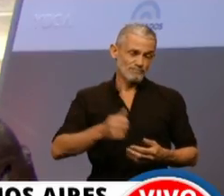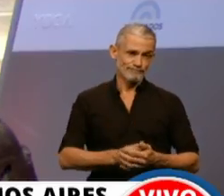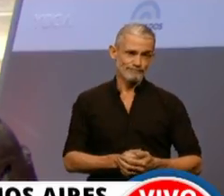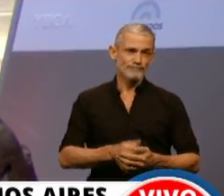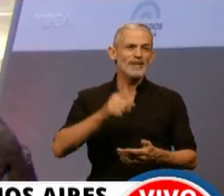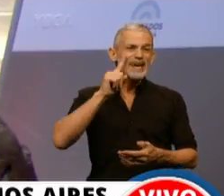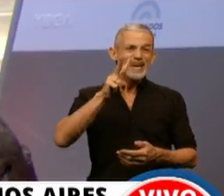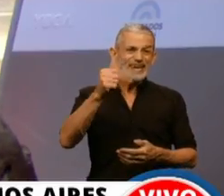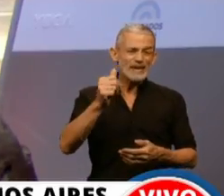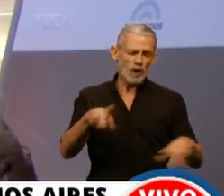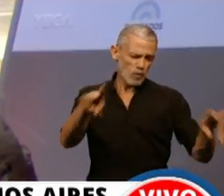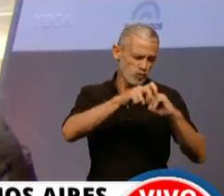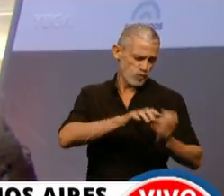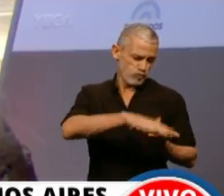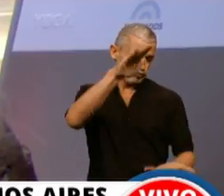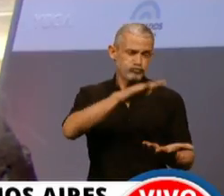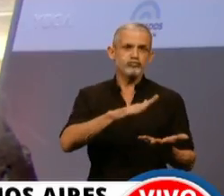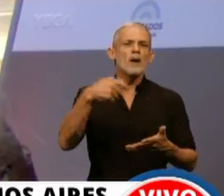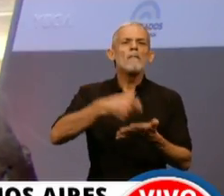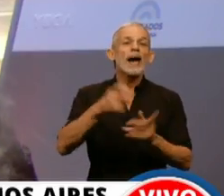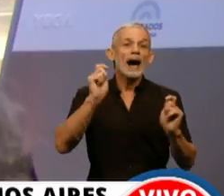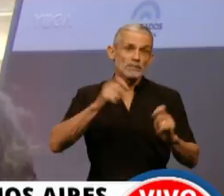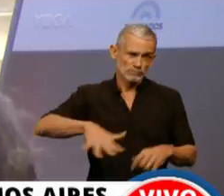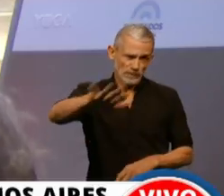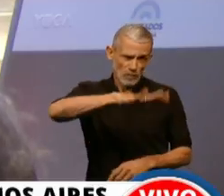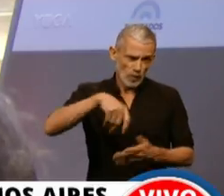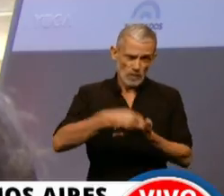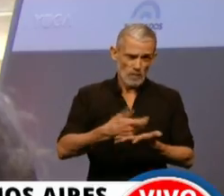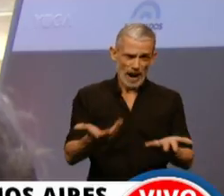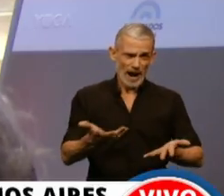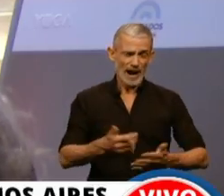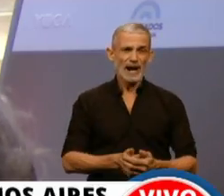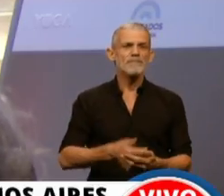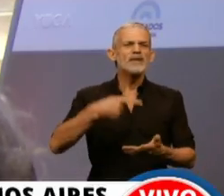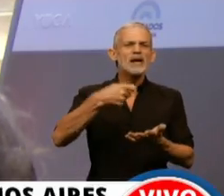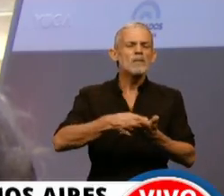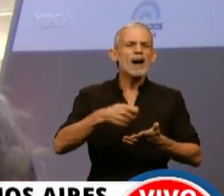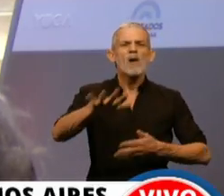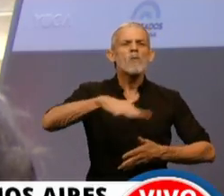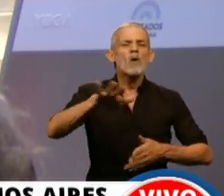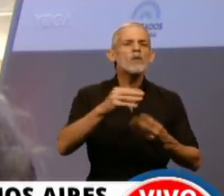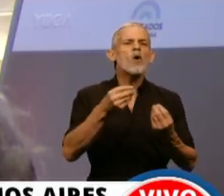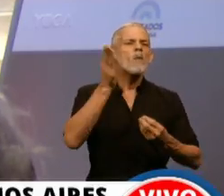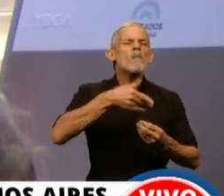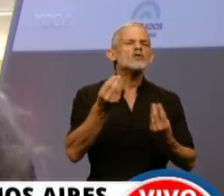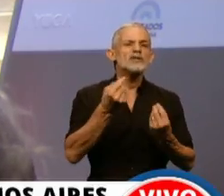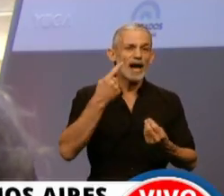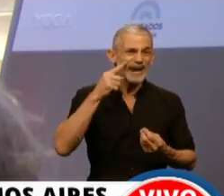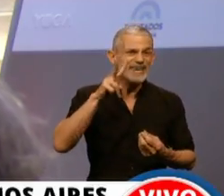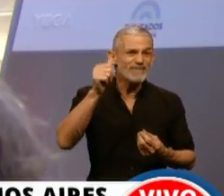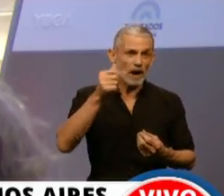que es el que más recauda que paga el pueblo y lo paga en un 21%